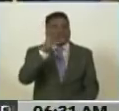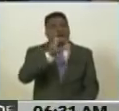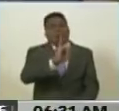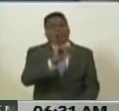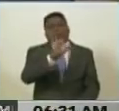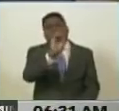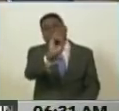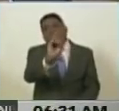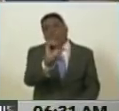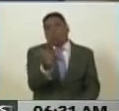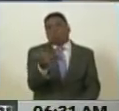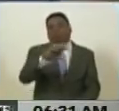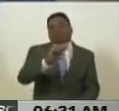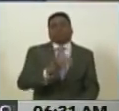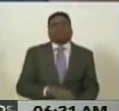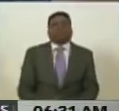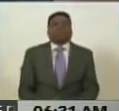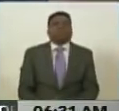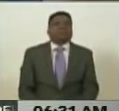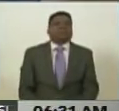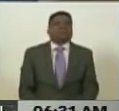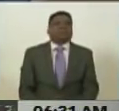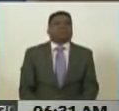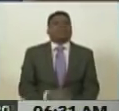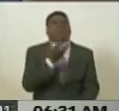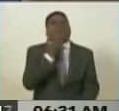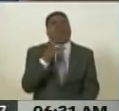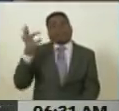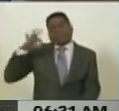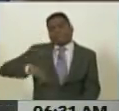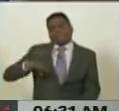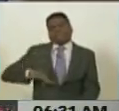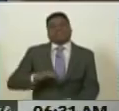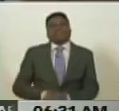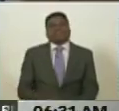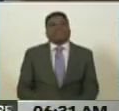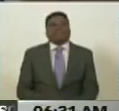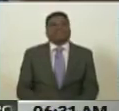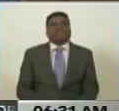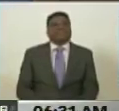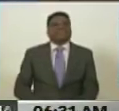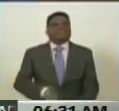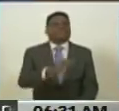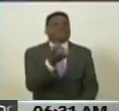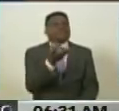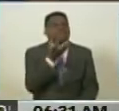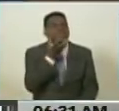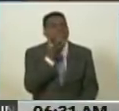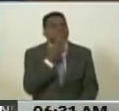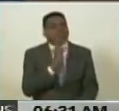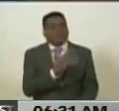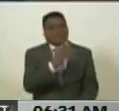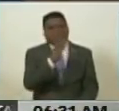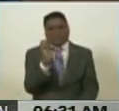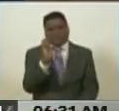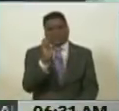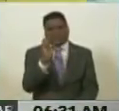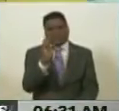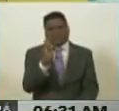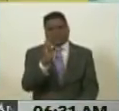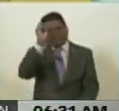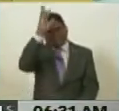Ministro. Y el otro al cual le aumentaron el salario y menos mal porque tiene a Matías muy chiquito es Hernán Canorea. ¿Quién tiene una pregunta para usted? Adelante,